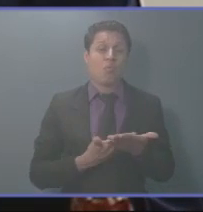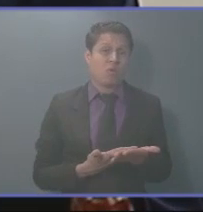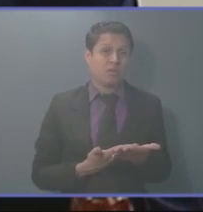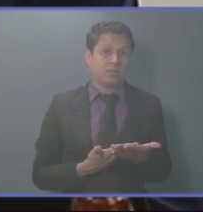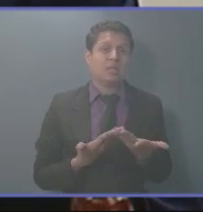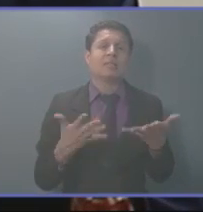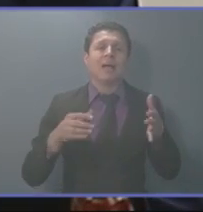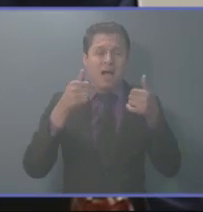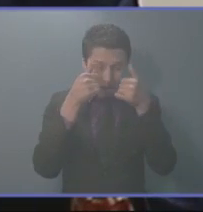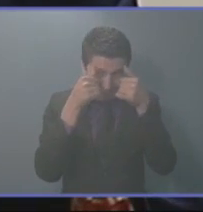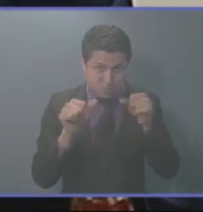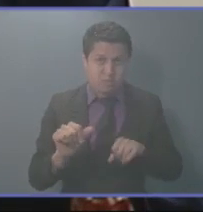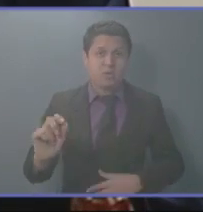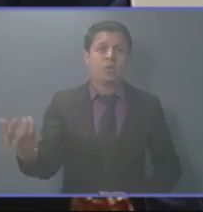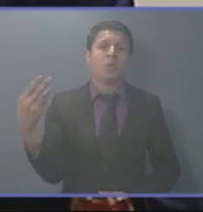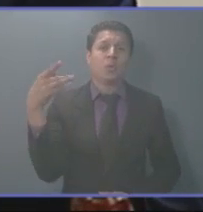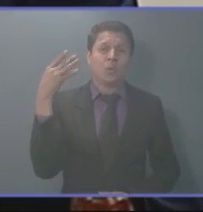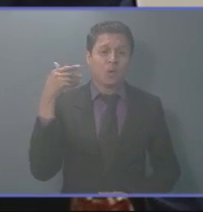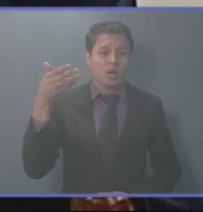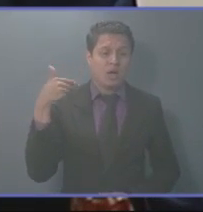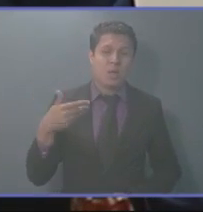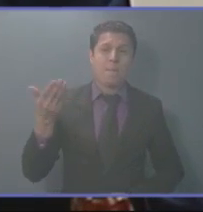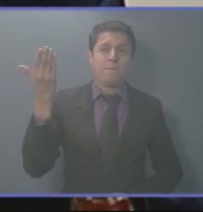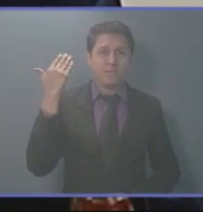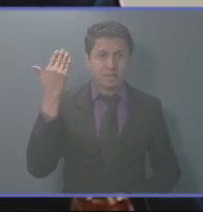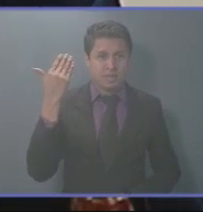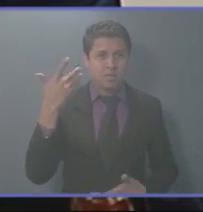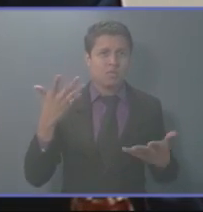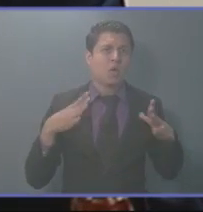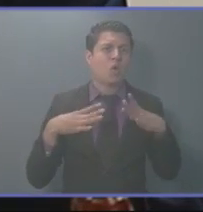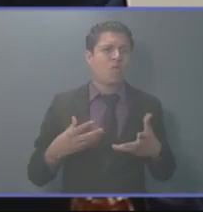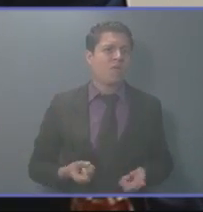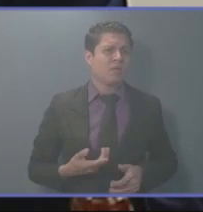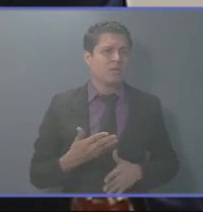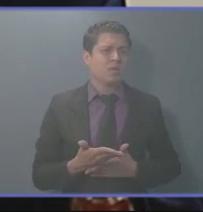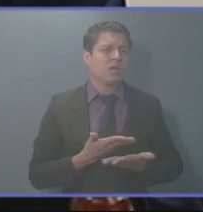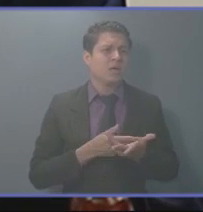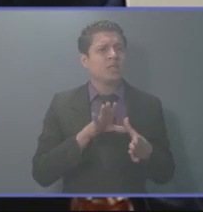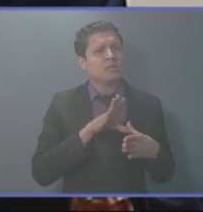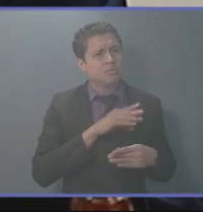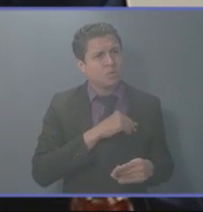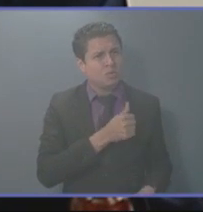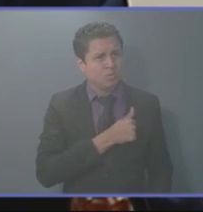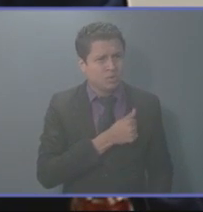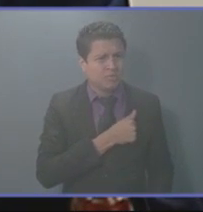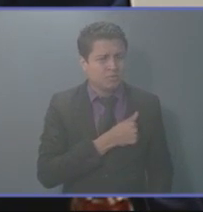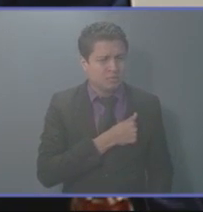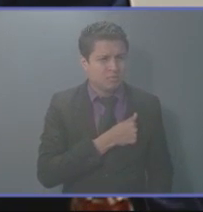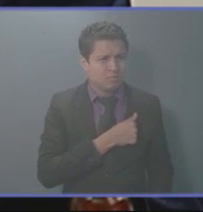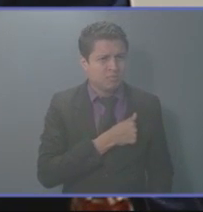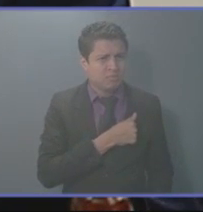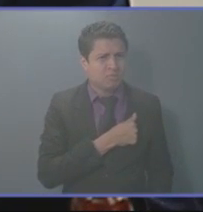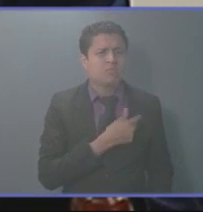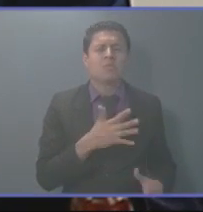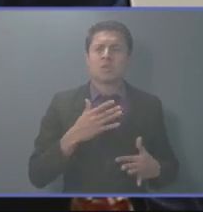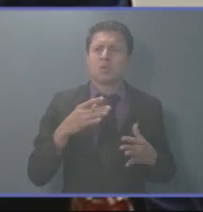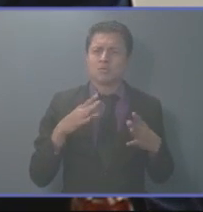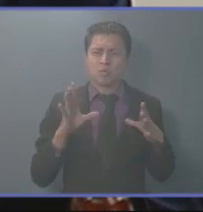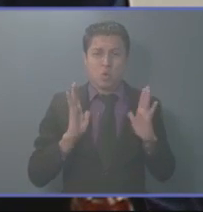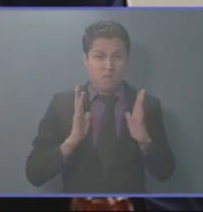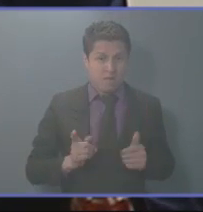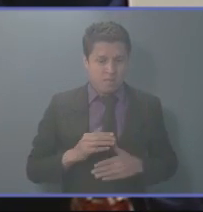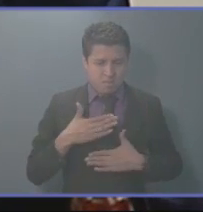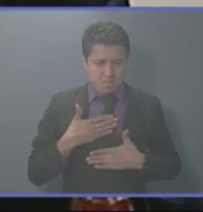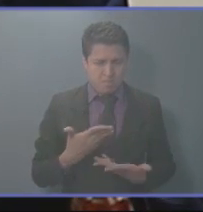se aprobó el año pasado, el gobierno asumió el reto y estaba dispuesto a